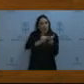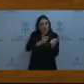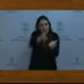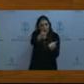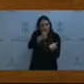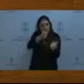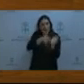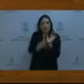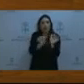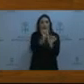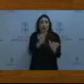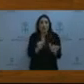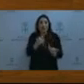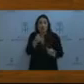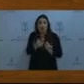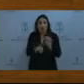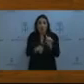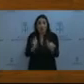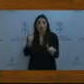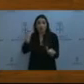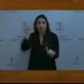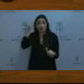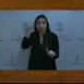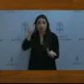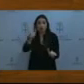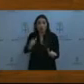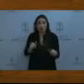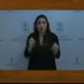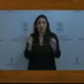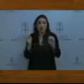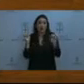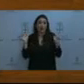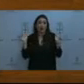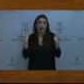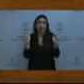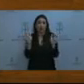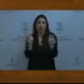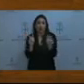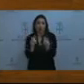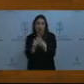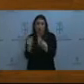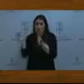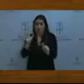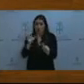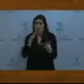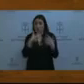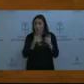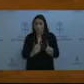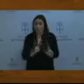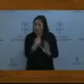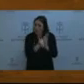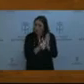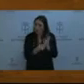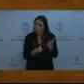que se ha ido abandonando progresivamente en toda Europa, incluidos los países que nos circundan. No están funcionando. Y este es uno de los puntos,